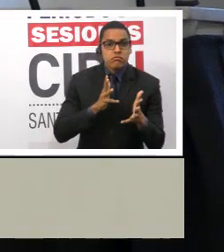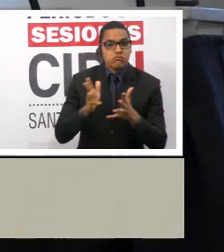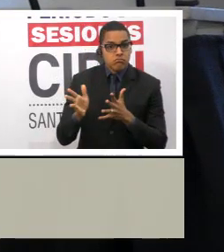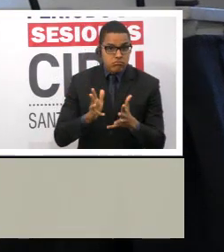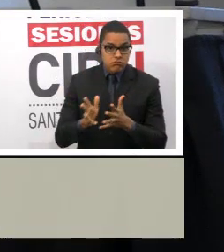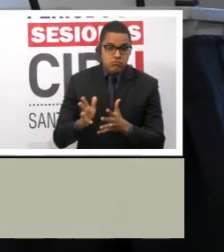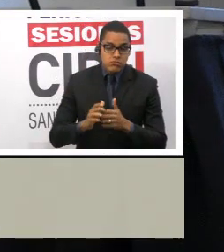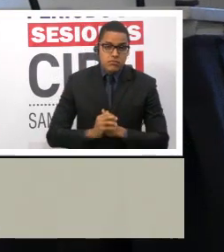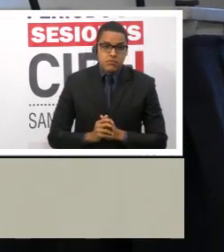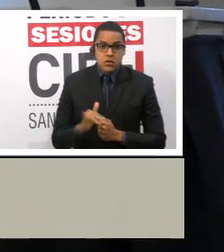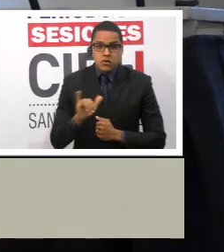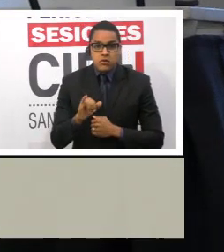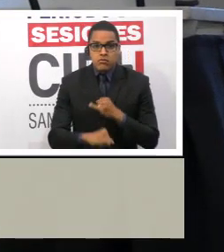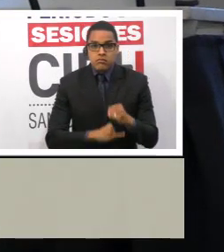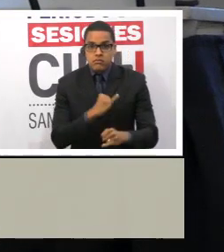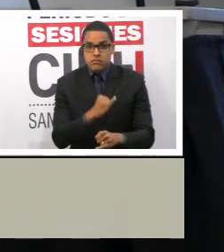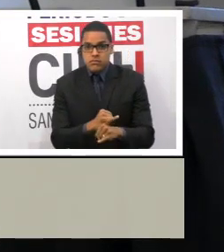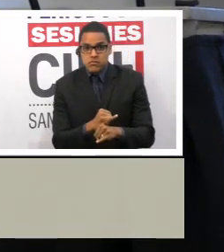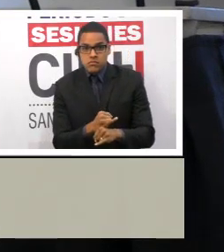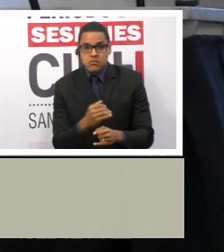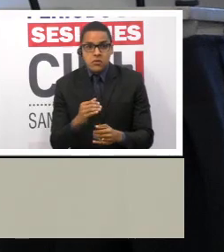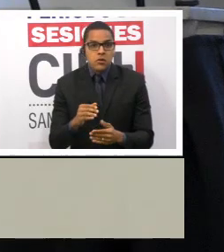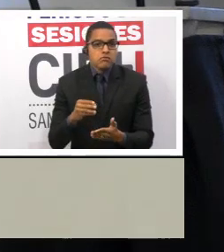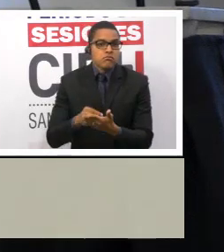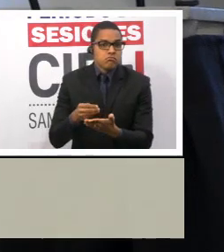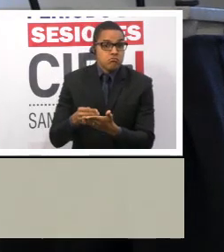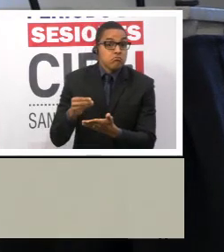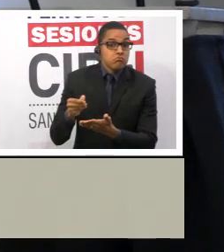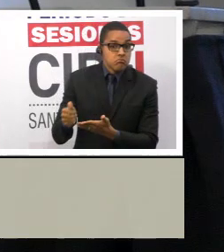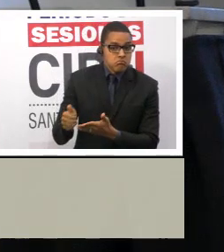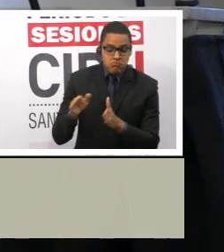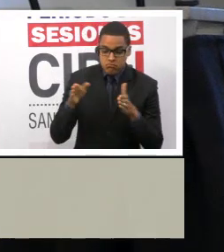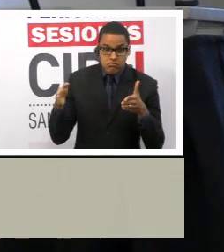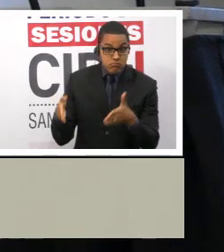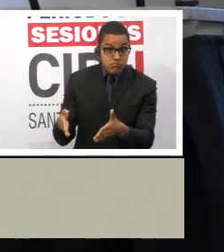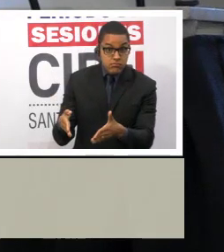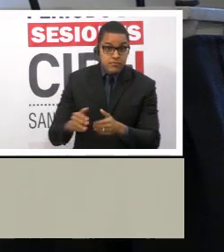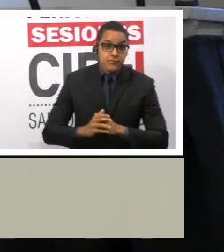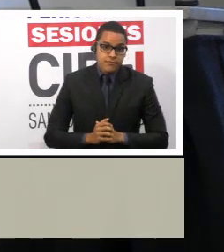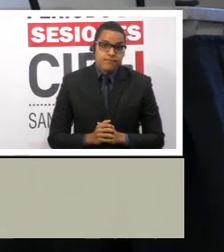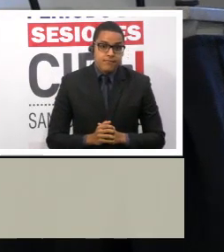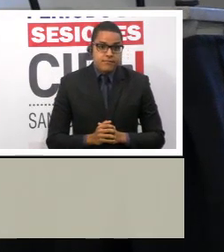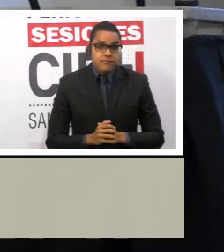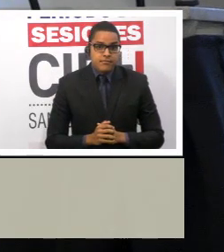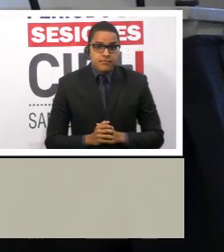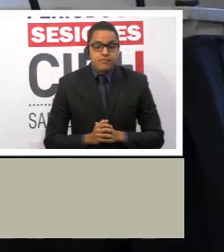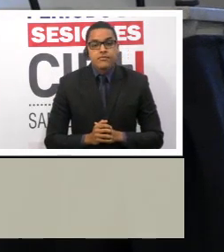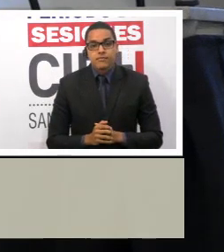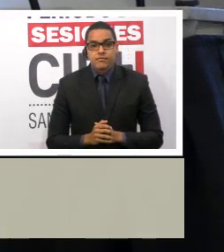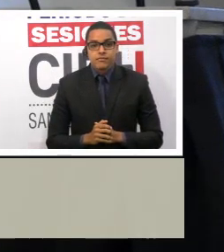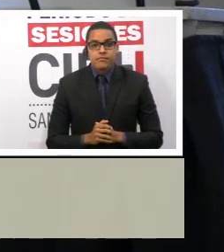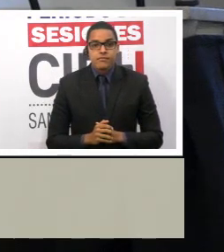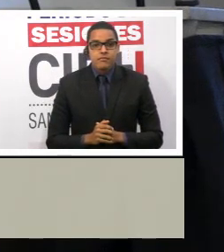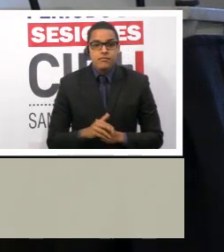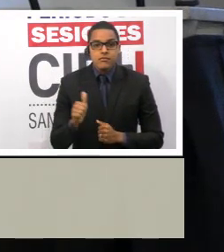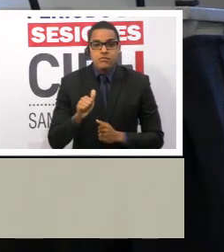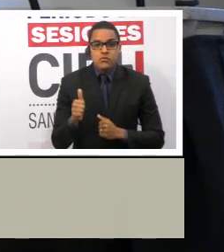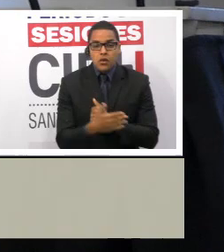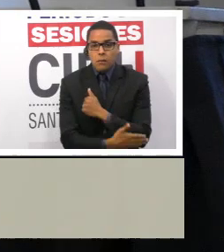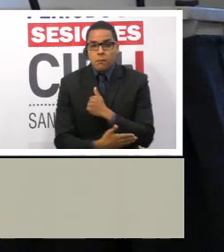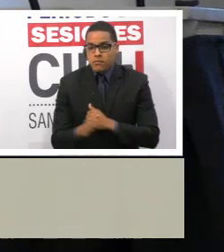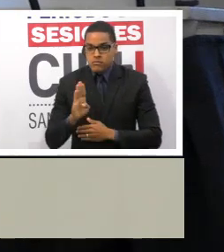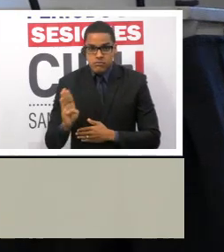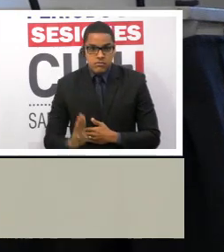económicos inés que conectas derechos humanos la plataforma de derechos humanos de ska brasil justicia global el